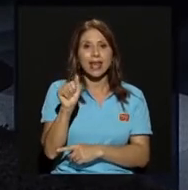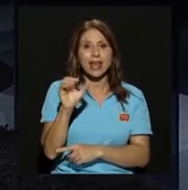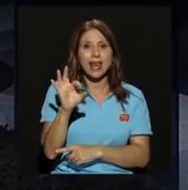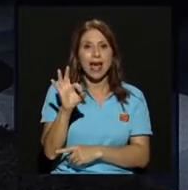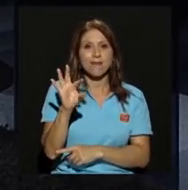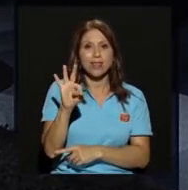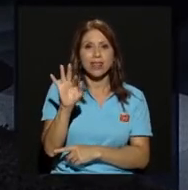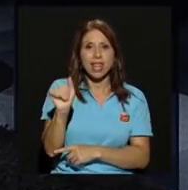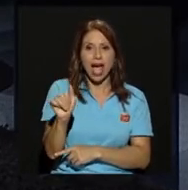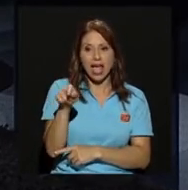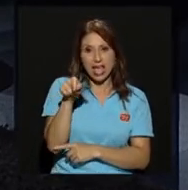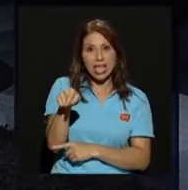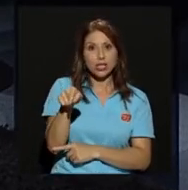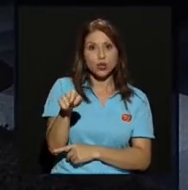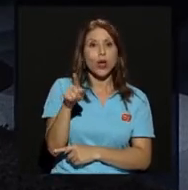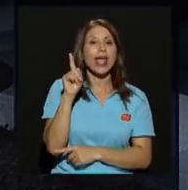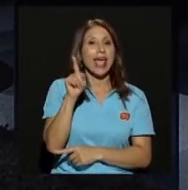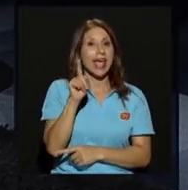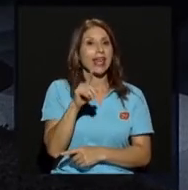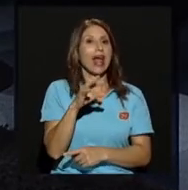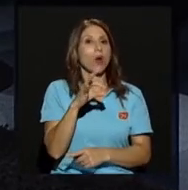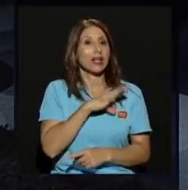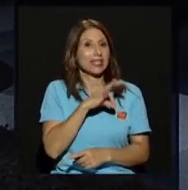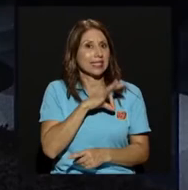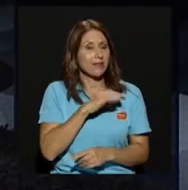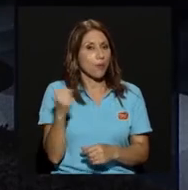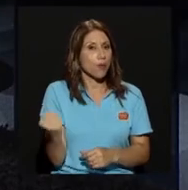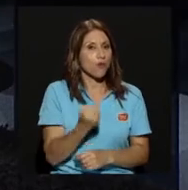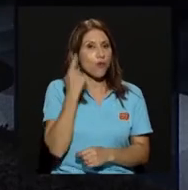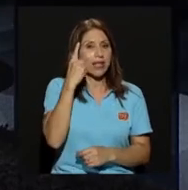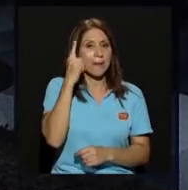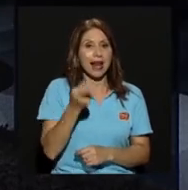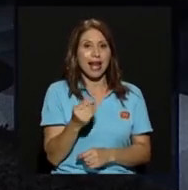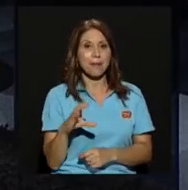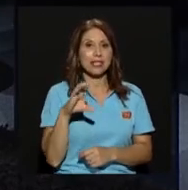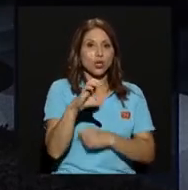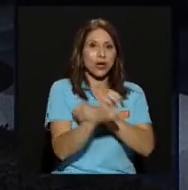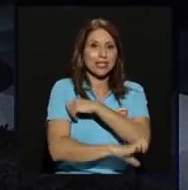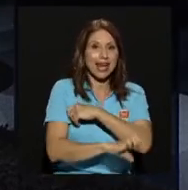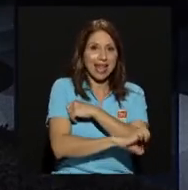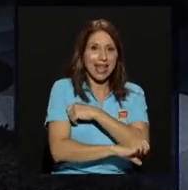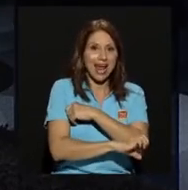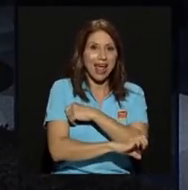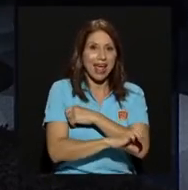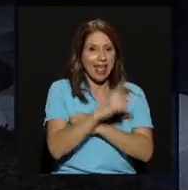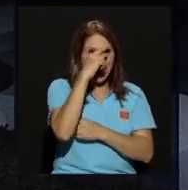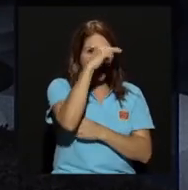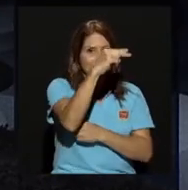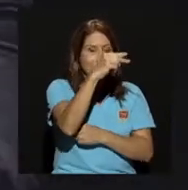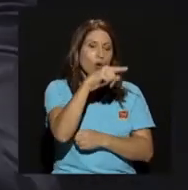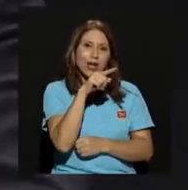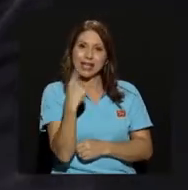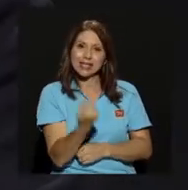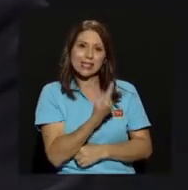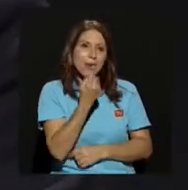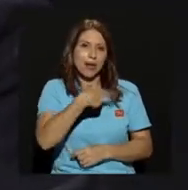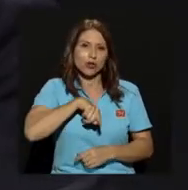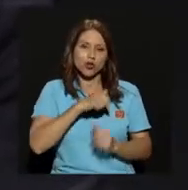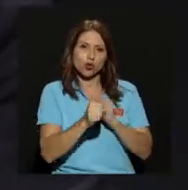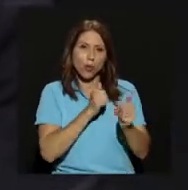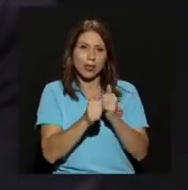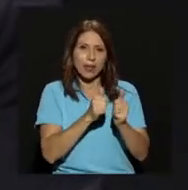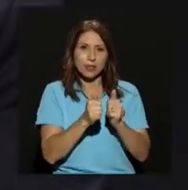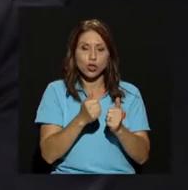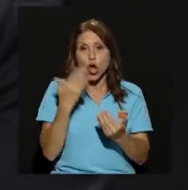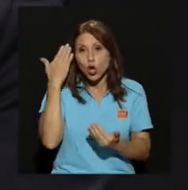era un incentivo muy fuerte para la inversión extranjera en méxico con quien nosotros siempre competimos y por eso no sé si usted